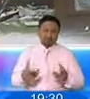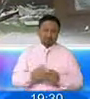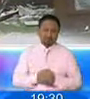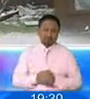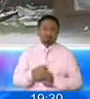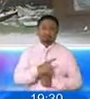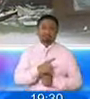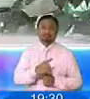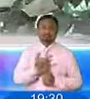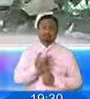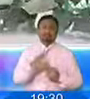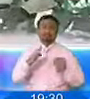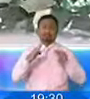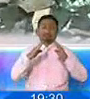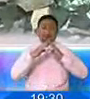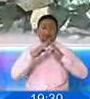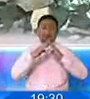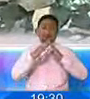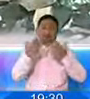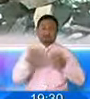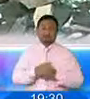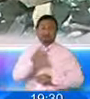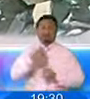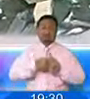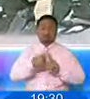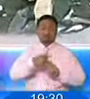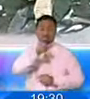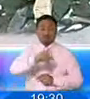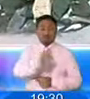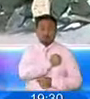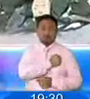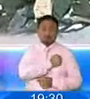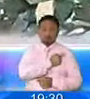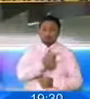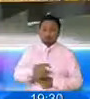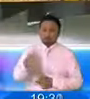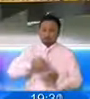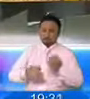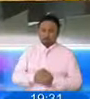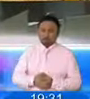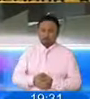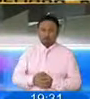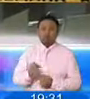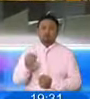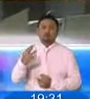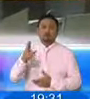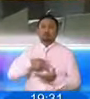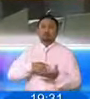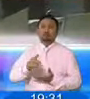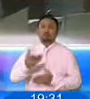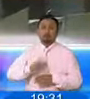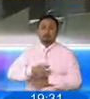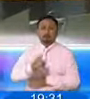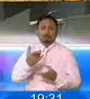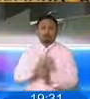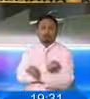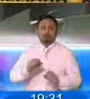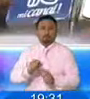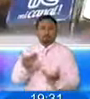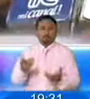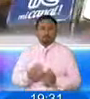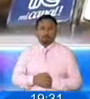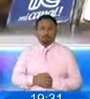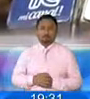El inmueble, hoy en ruinas, era rentado y sus propietarios exigen que aclare el costo que se debe cancelar ante los daños que presenta la